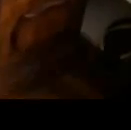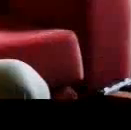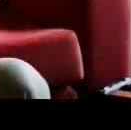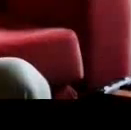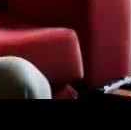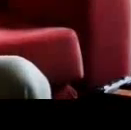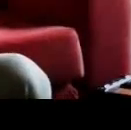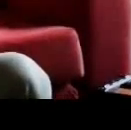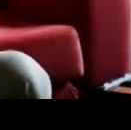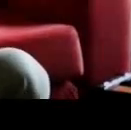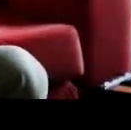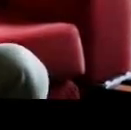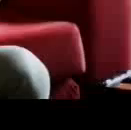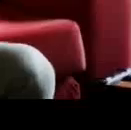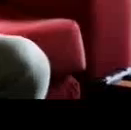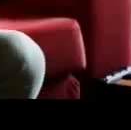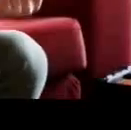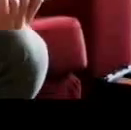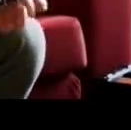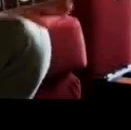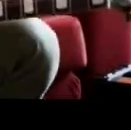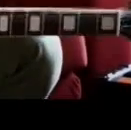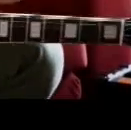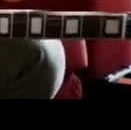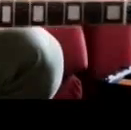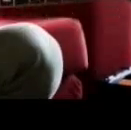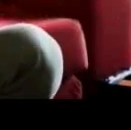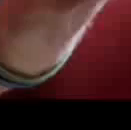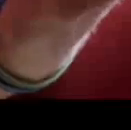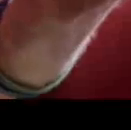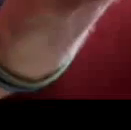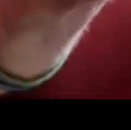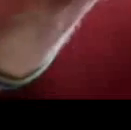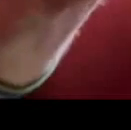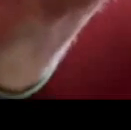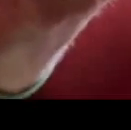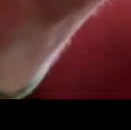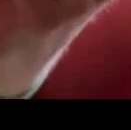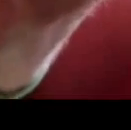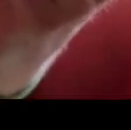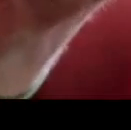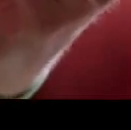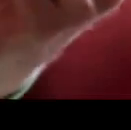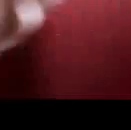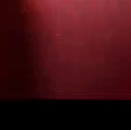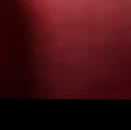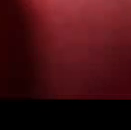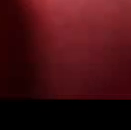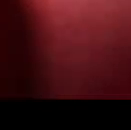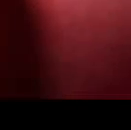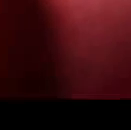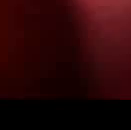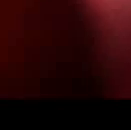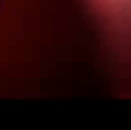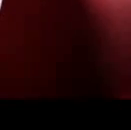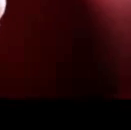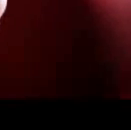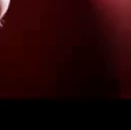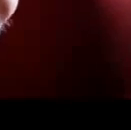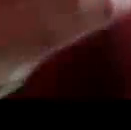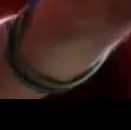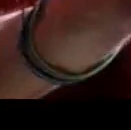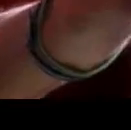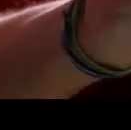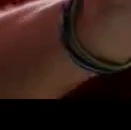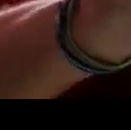el jazz quizás de los 18 o 19 años me parece que la guitarra es uno de los instrumentos que los jóvenes